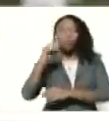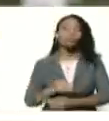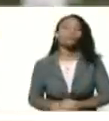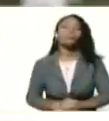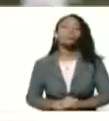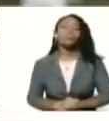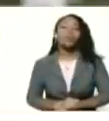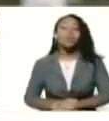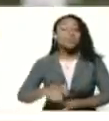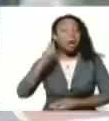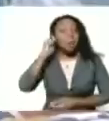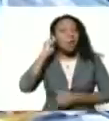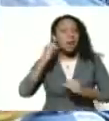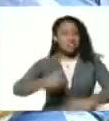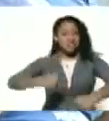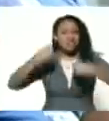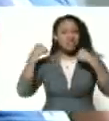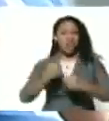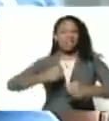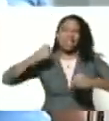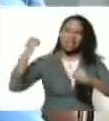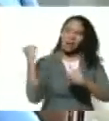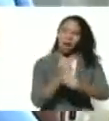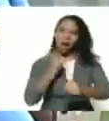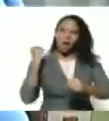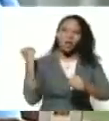Pura mujer aguerrida, trabajadora,